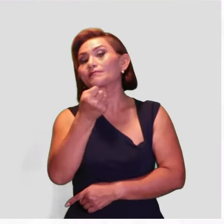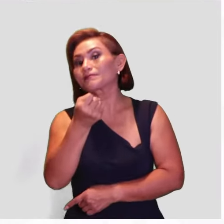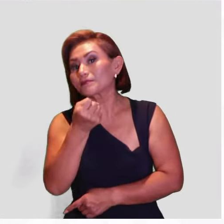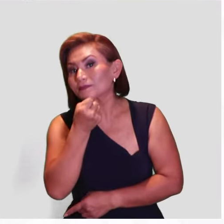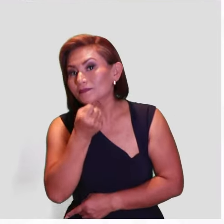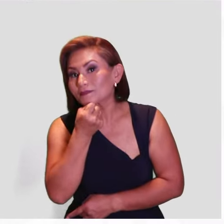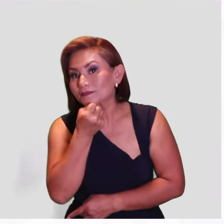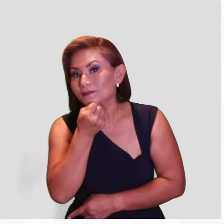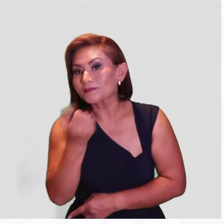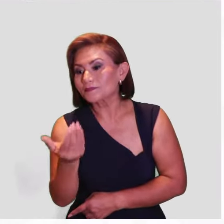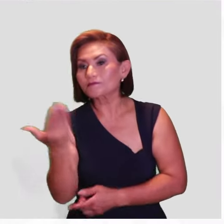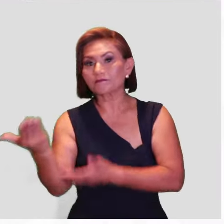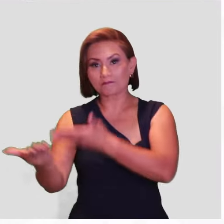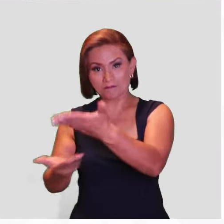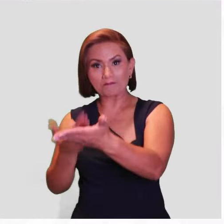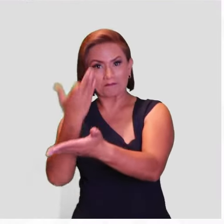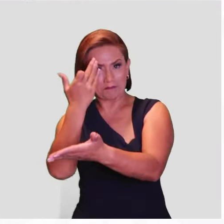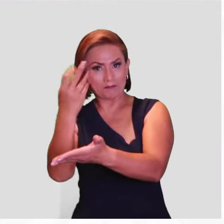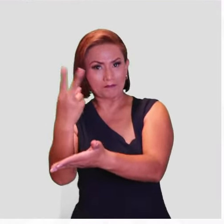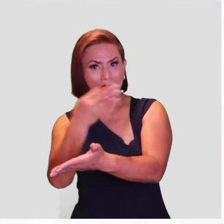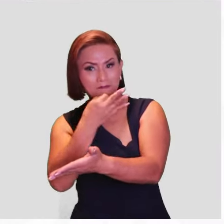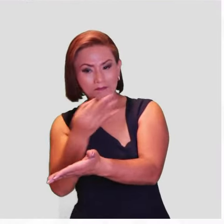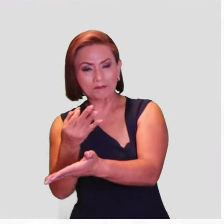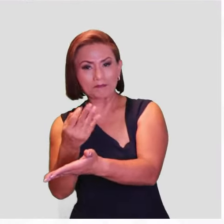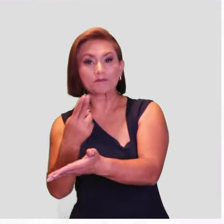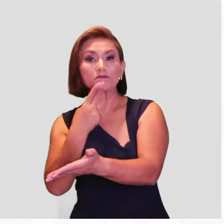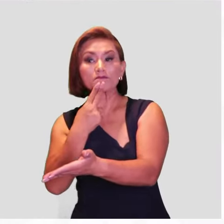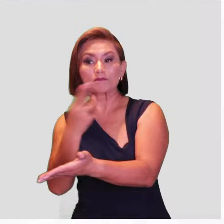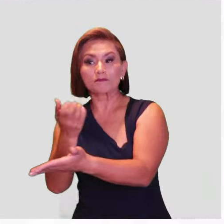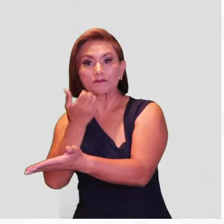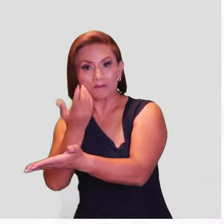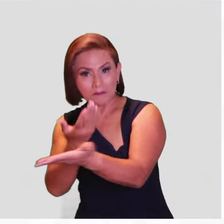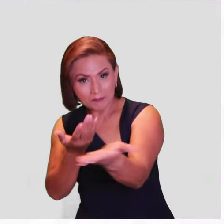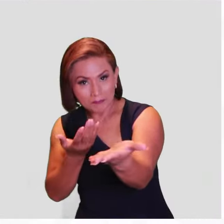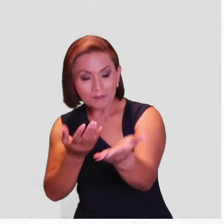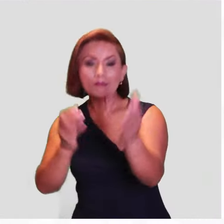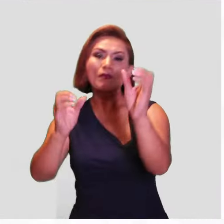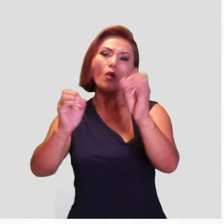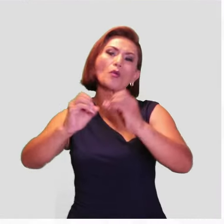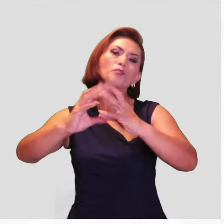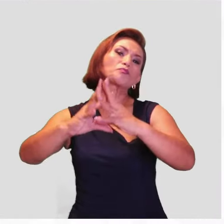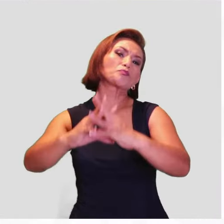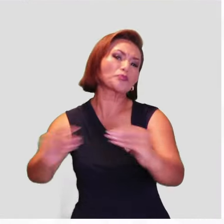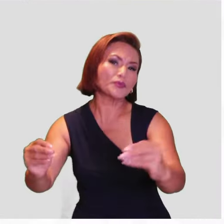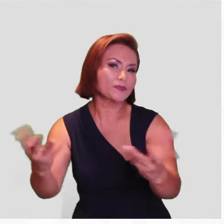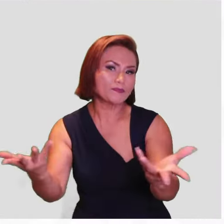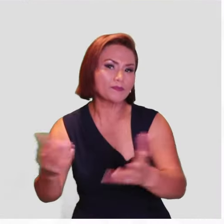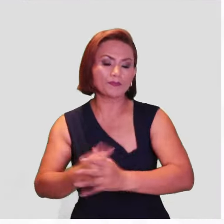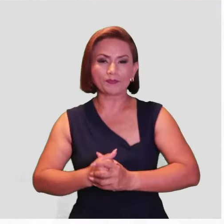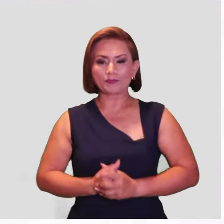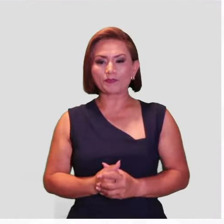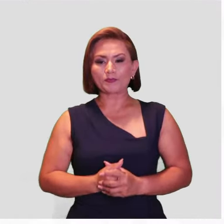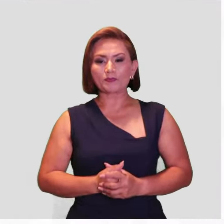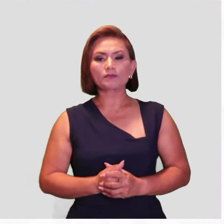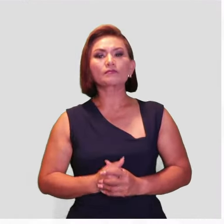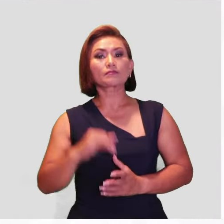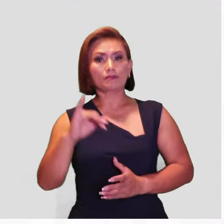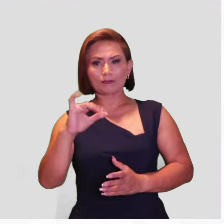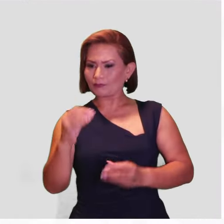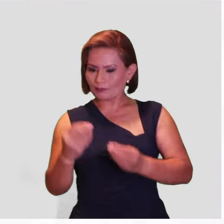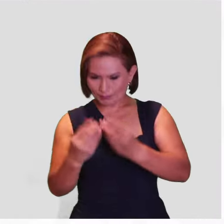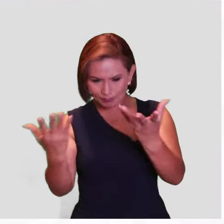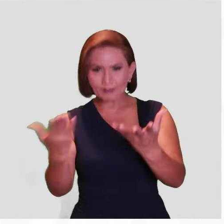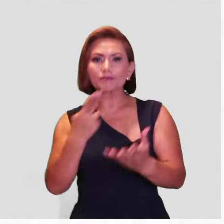su tiempo de 2 minutos. ¿Desea emplearlos o desea declinar? Claro que sí, los